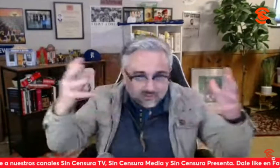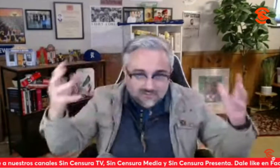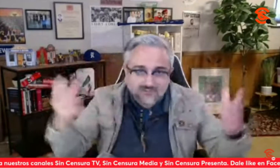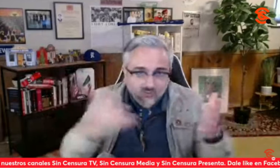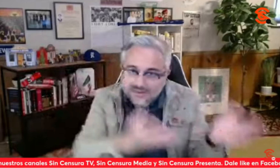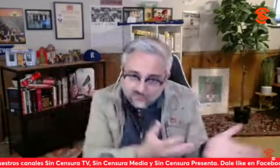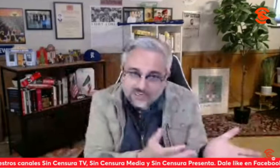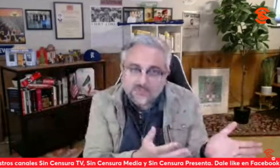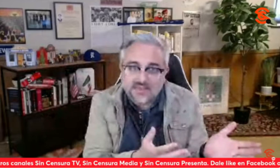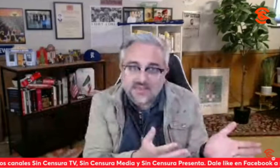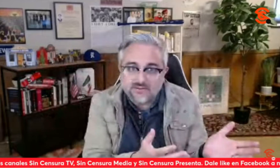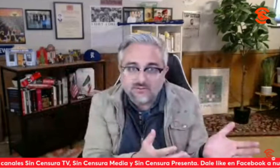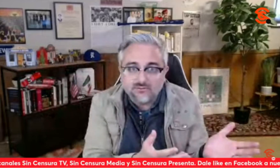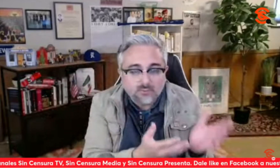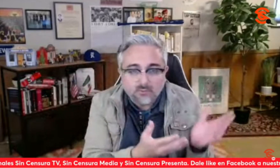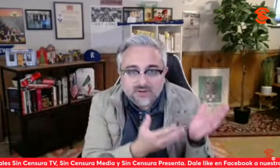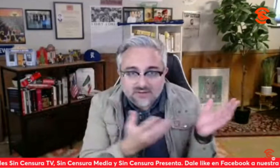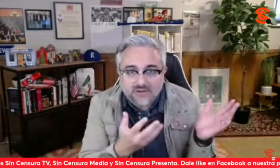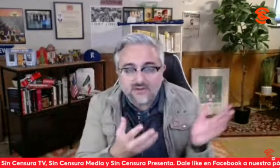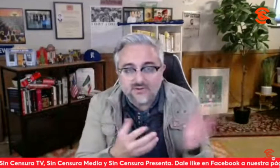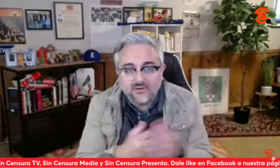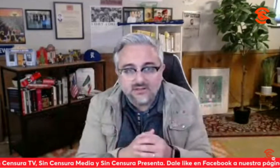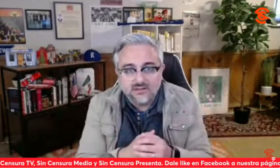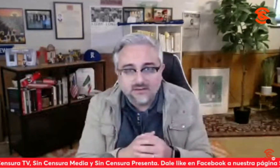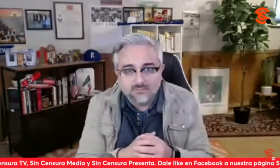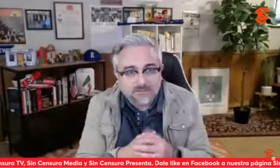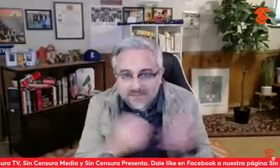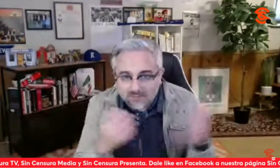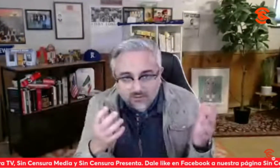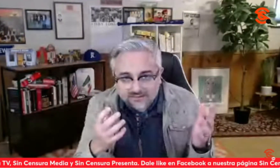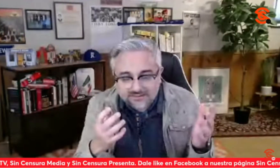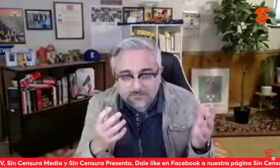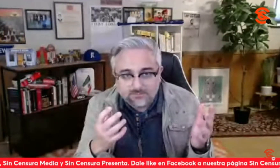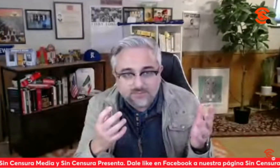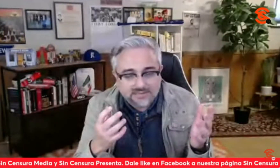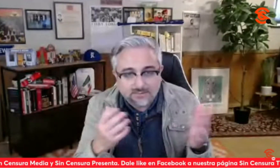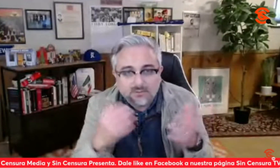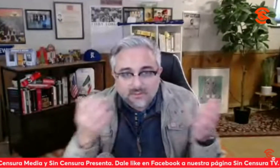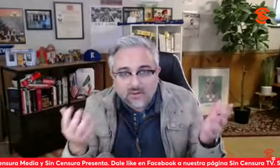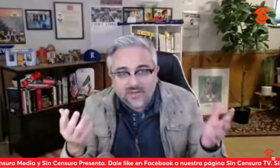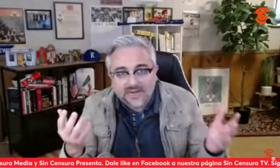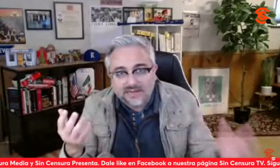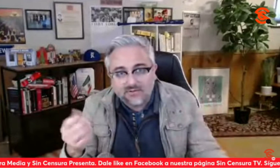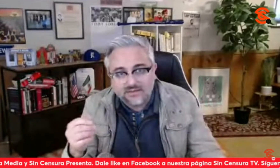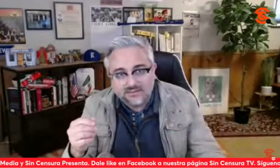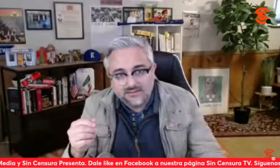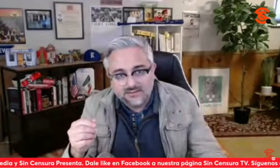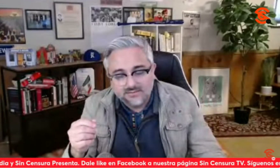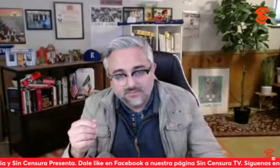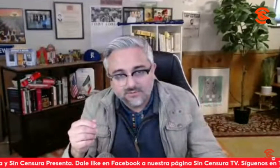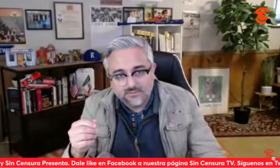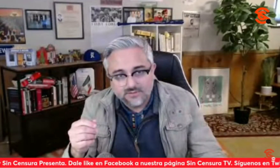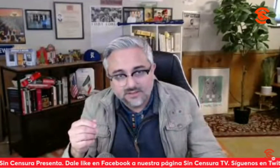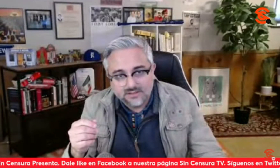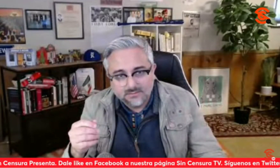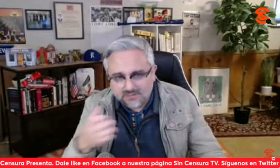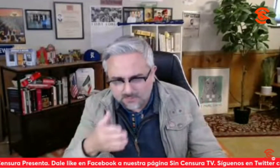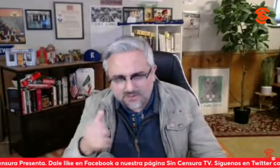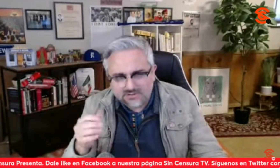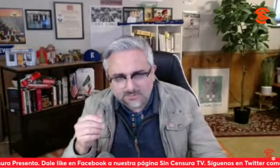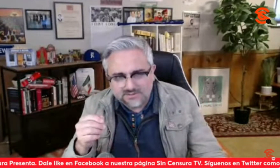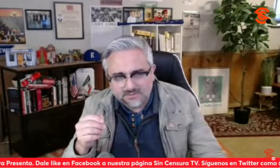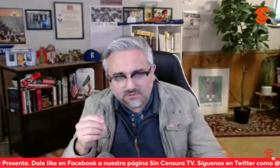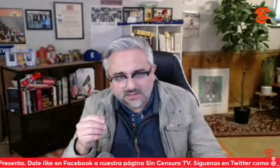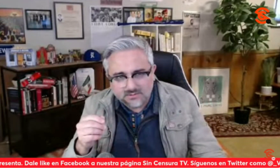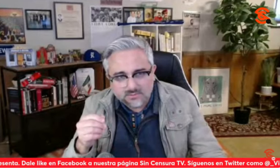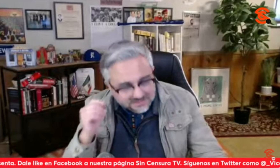degenerado es lo que es Felipe Calderón, un tipo muy nefario, malvado hasta por debajo de la lengua, ¿no? Vamos a ponerlos